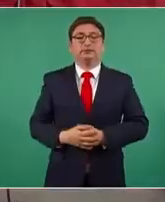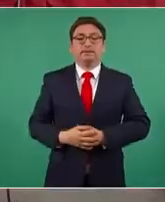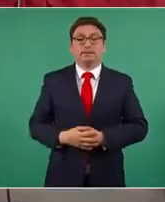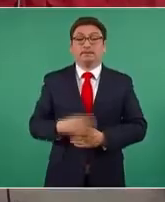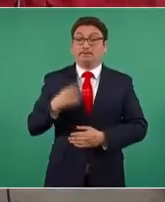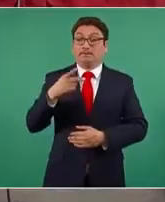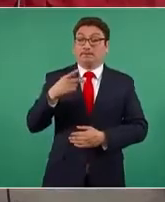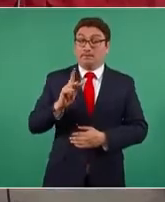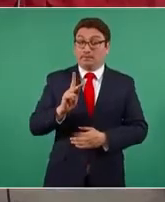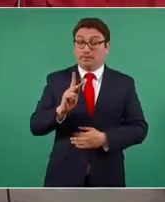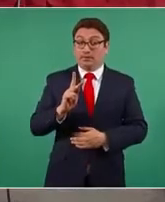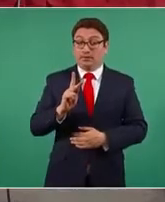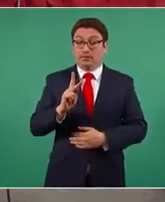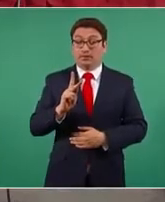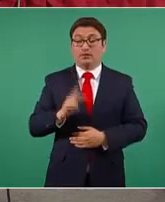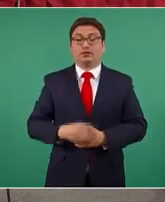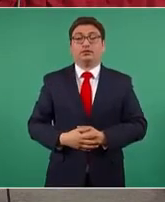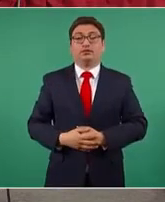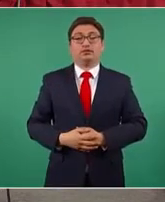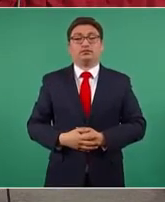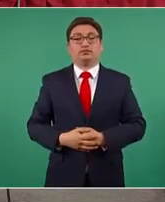y ser